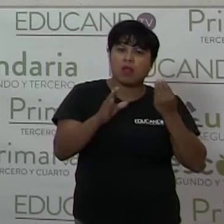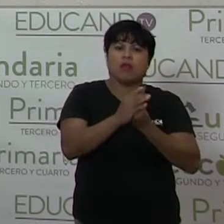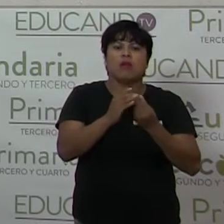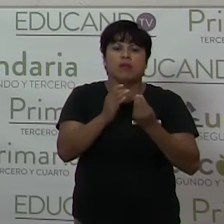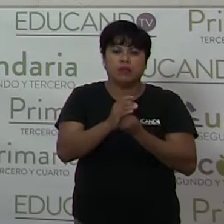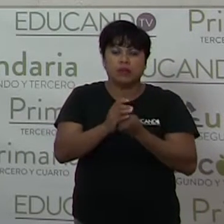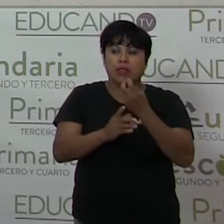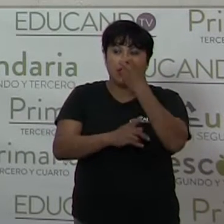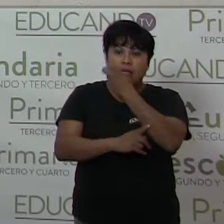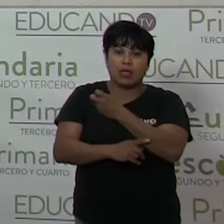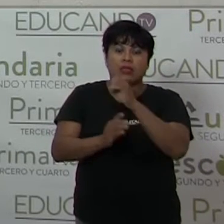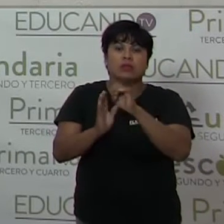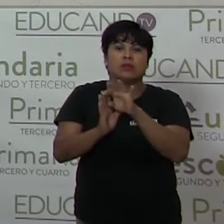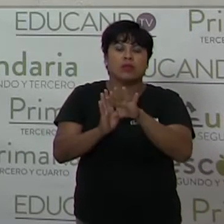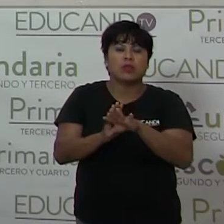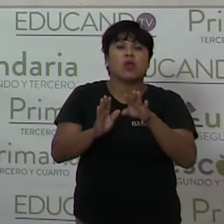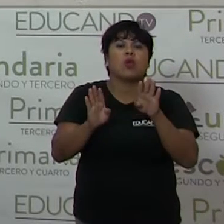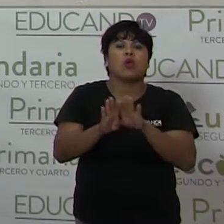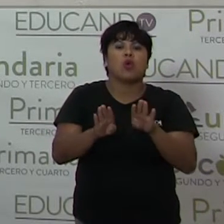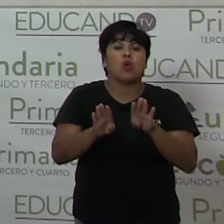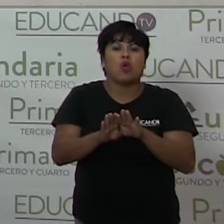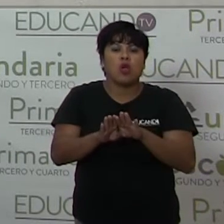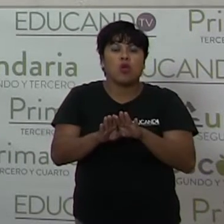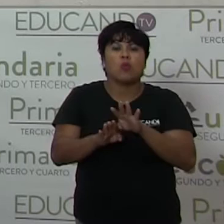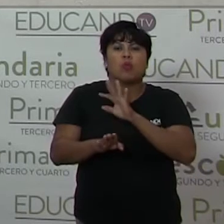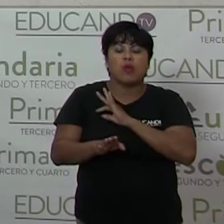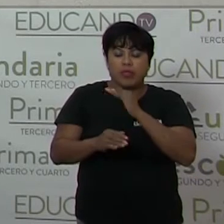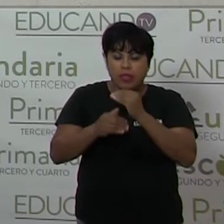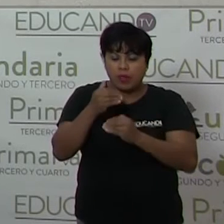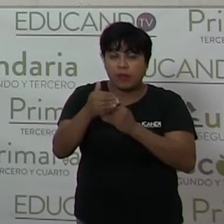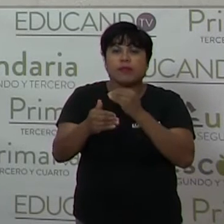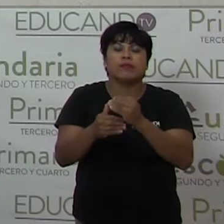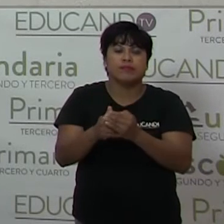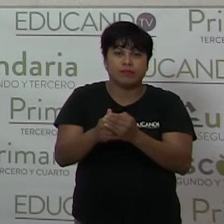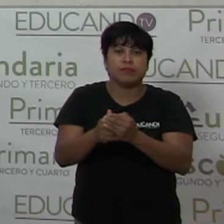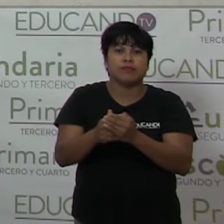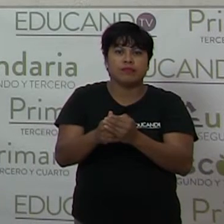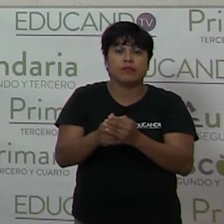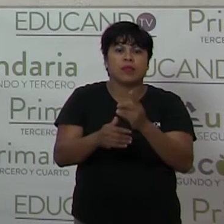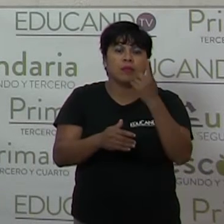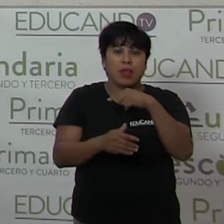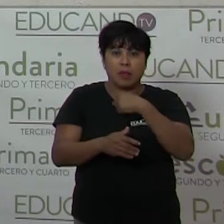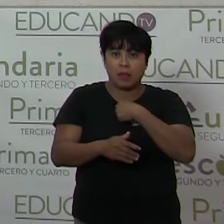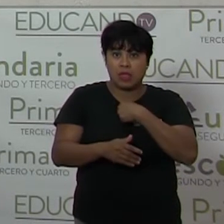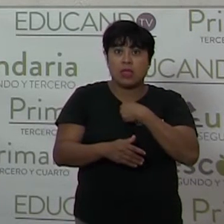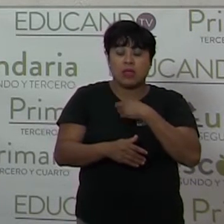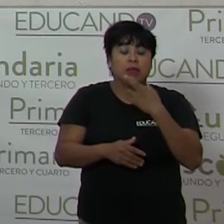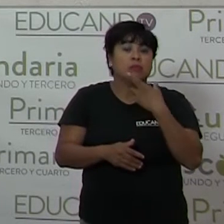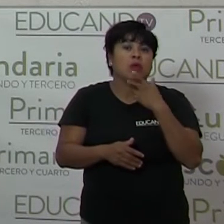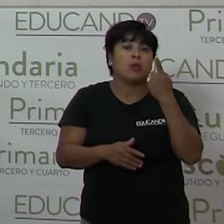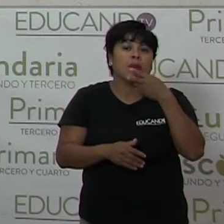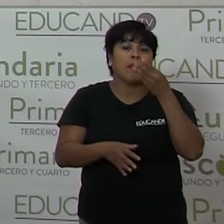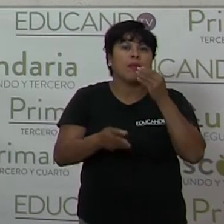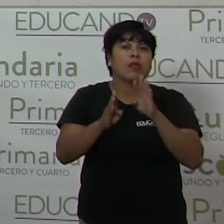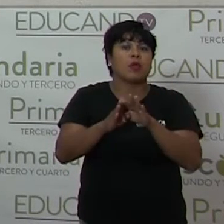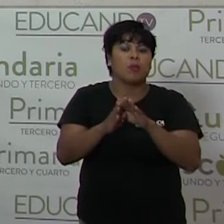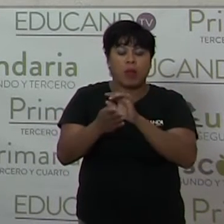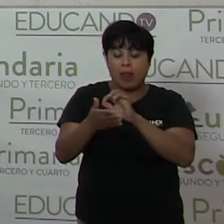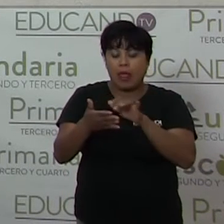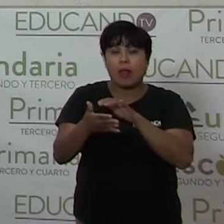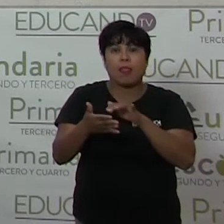que por aquí hay hasta como la metodología por una vez es para mí la mejor que hay para aprender a leer